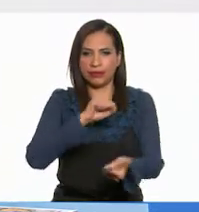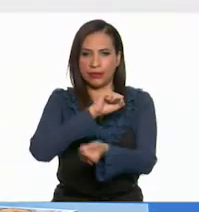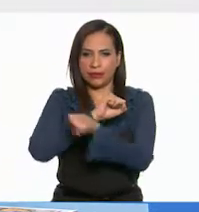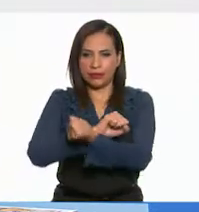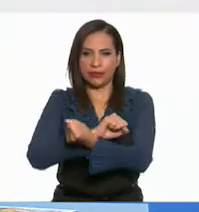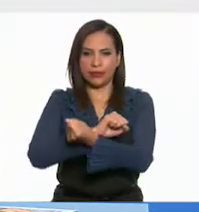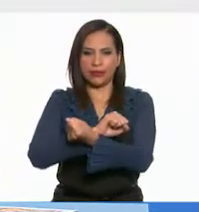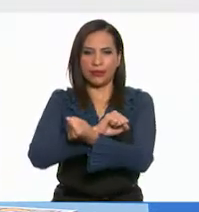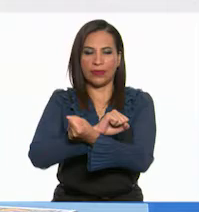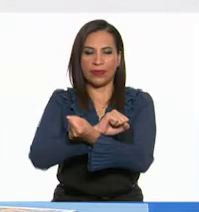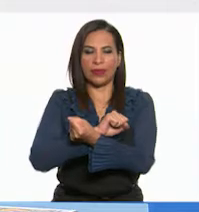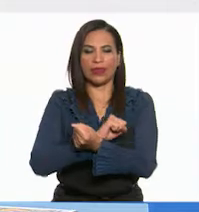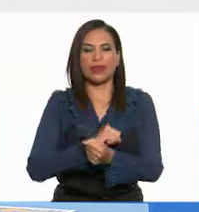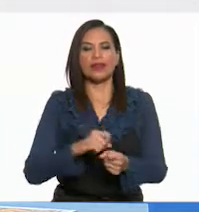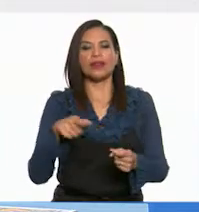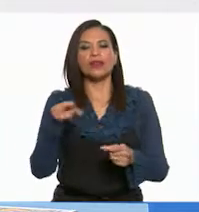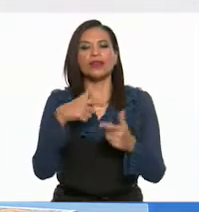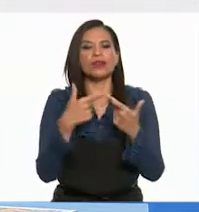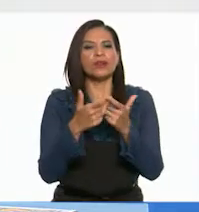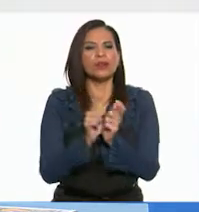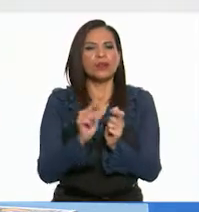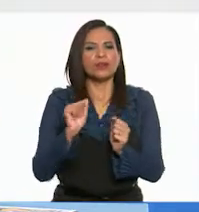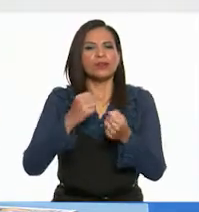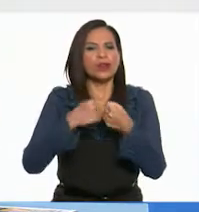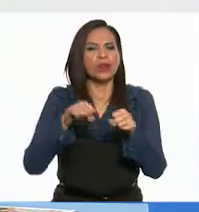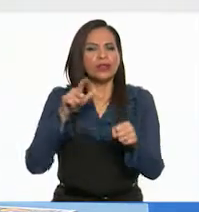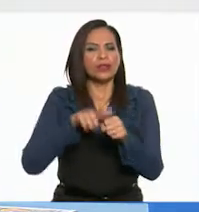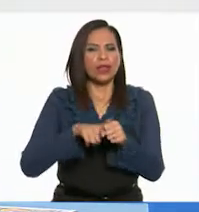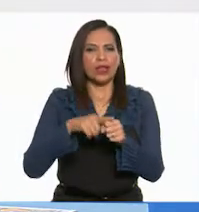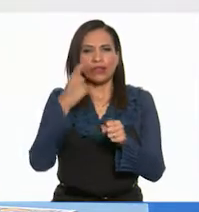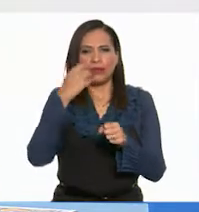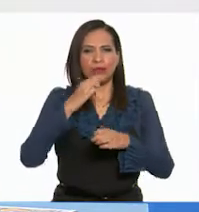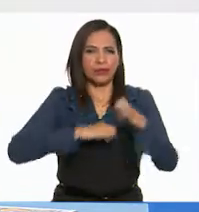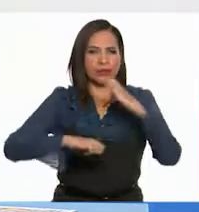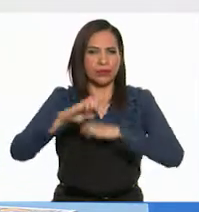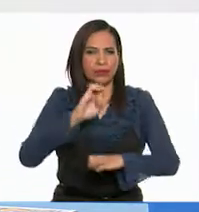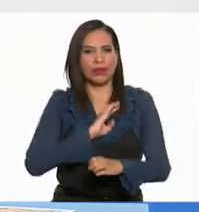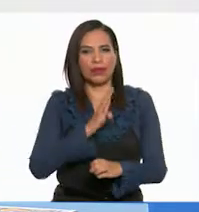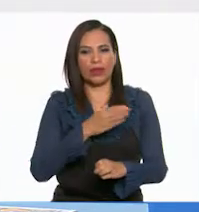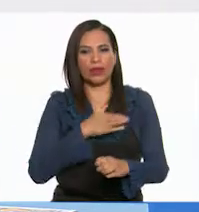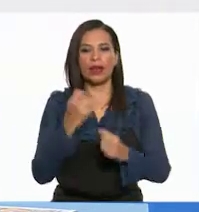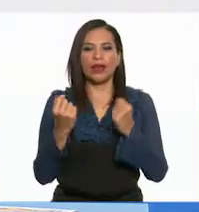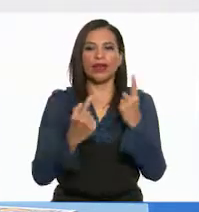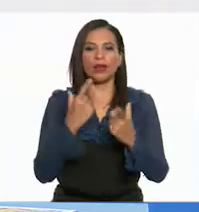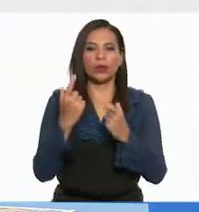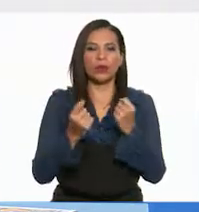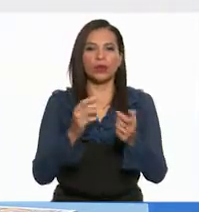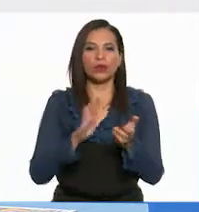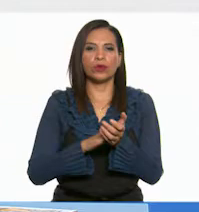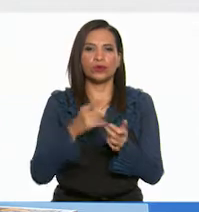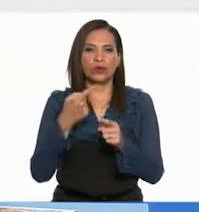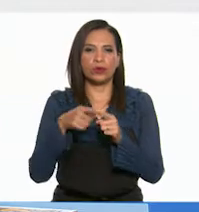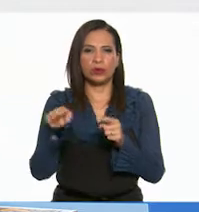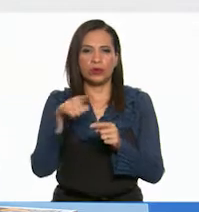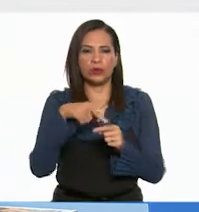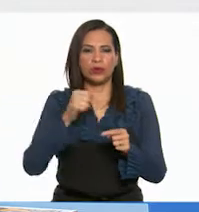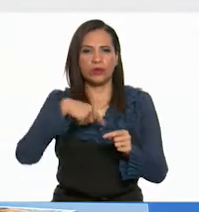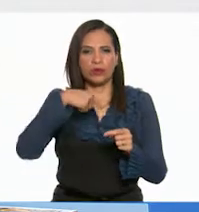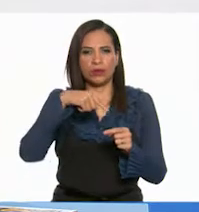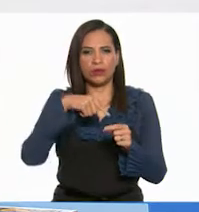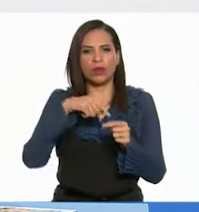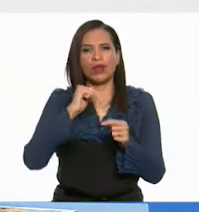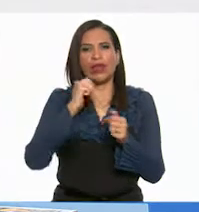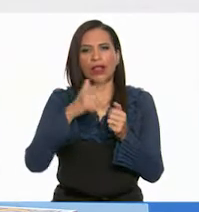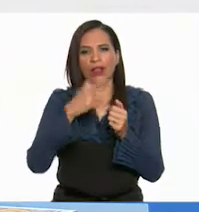esclavitud, las castas, los empleos a españoles y algunos pagos que los pobres tenían que hacer